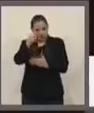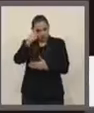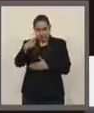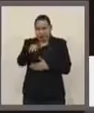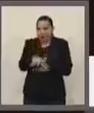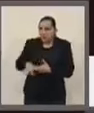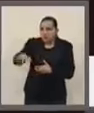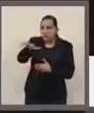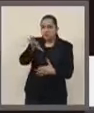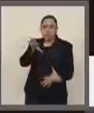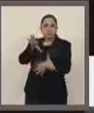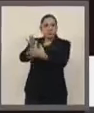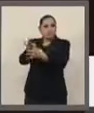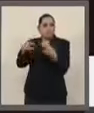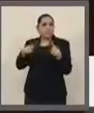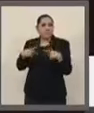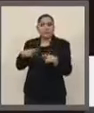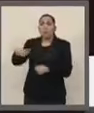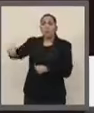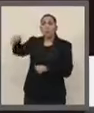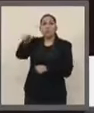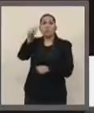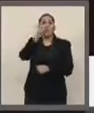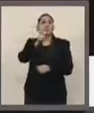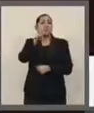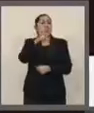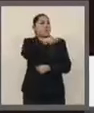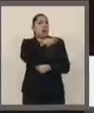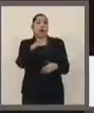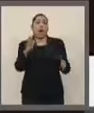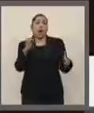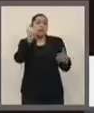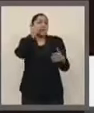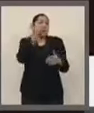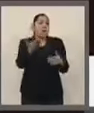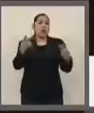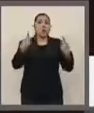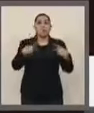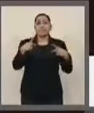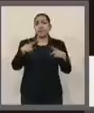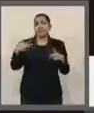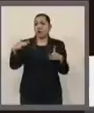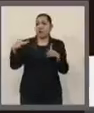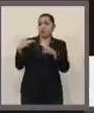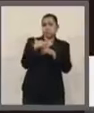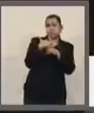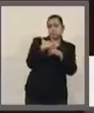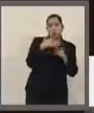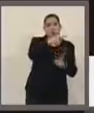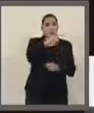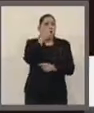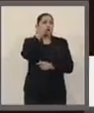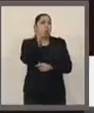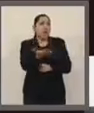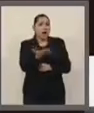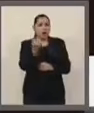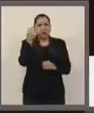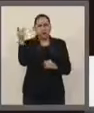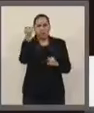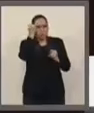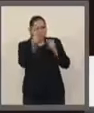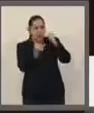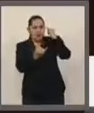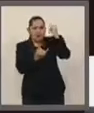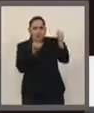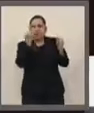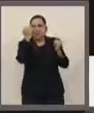y no sé cuántas istas se les ocurre endilgarnos. Yo con toda seriedad y